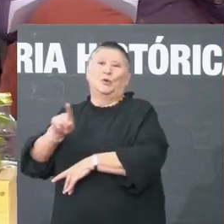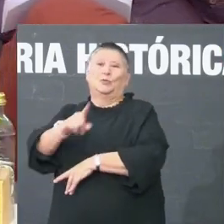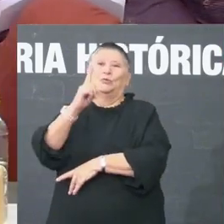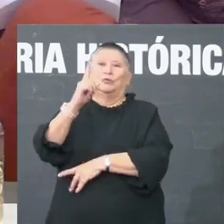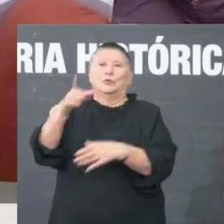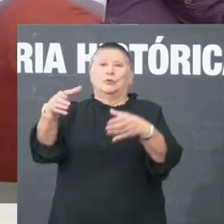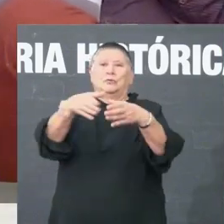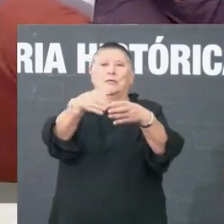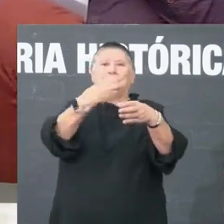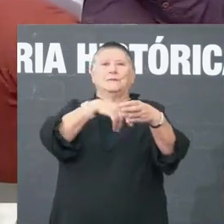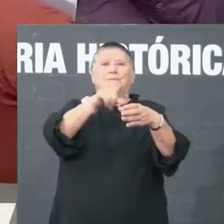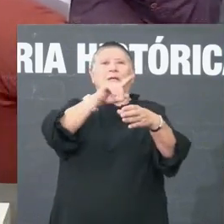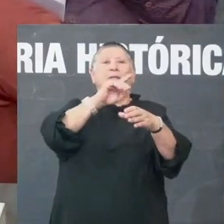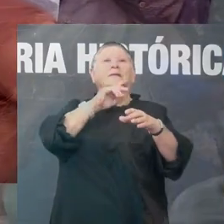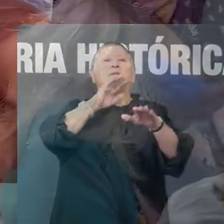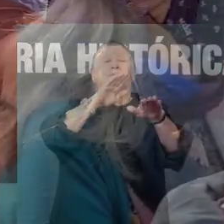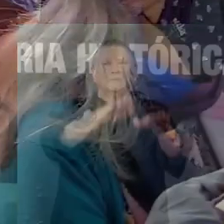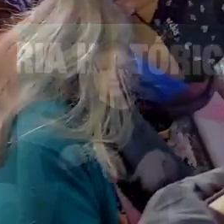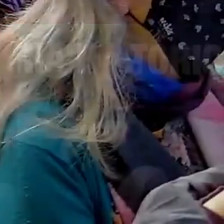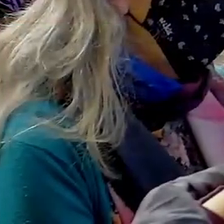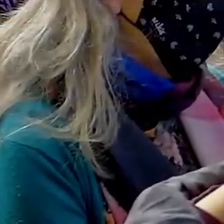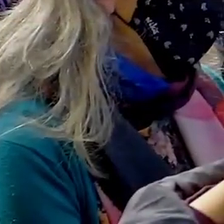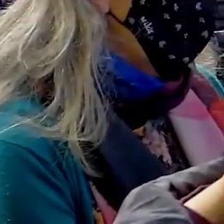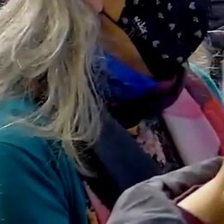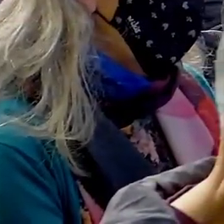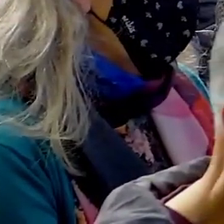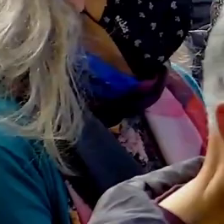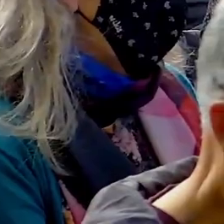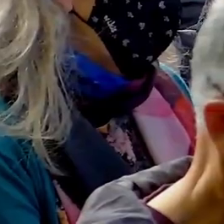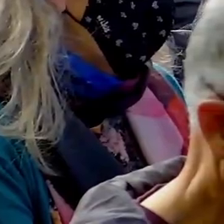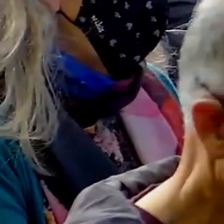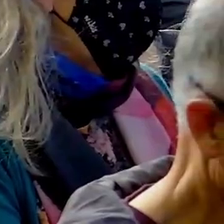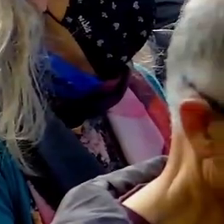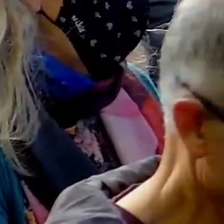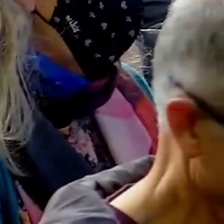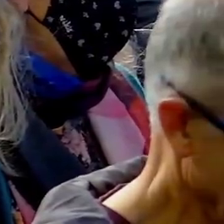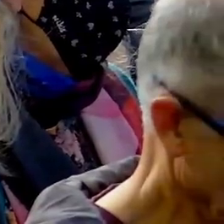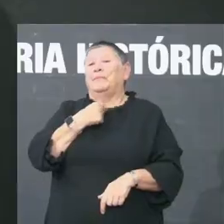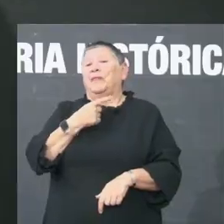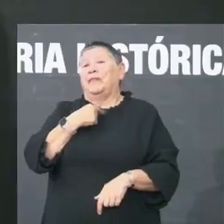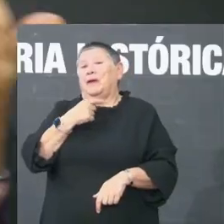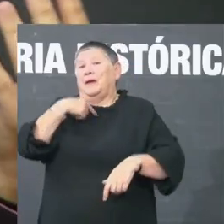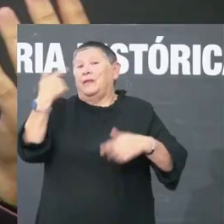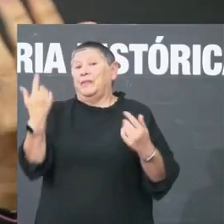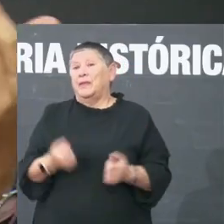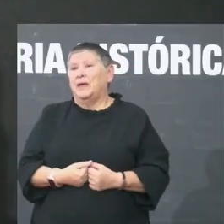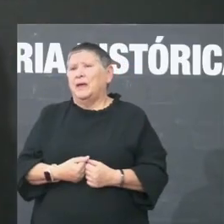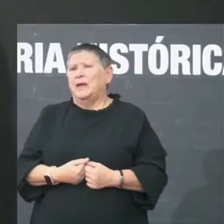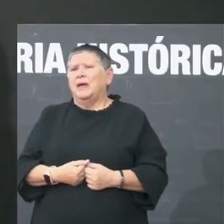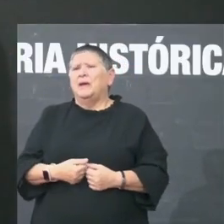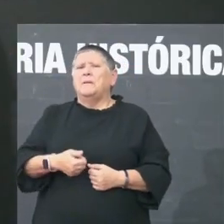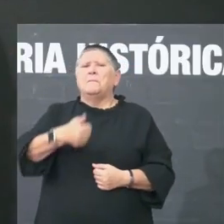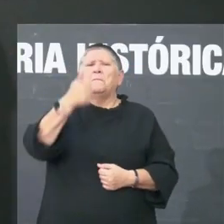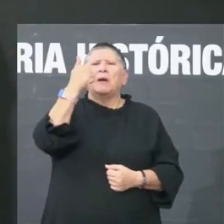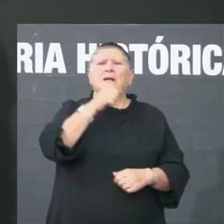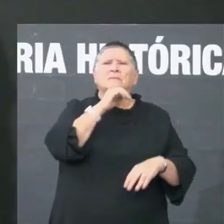realidad no son tratados como ciudadanos españoles, son ciudadanos de segunda. ¿Quién es el que más cumple la